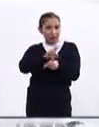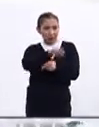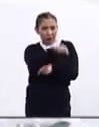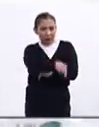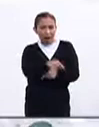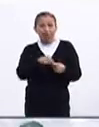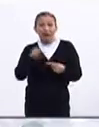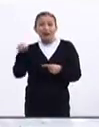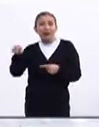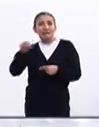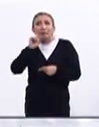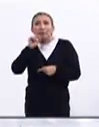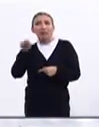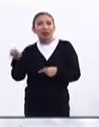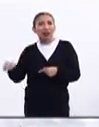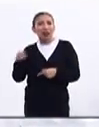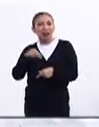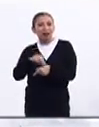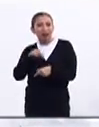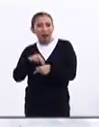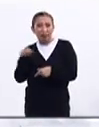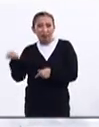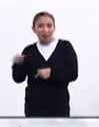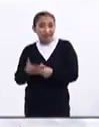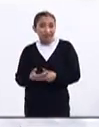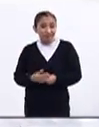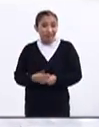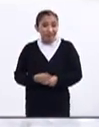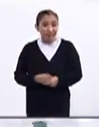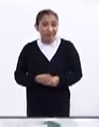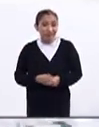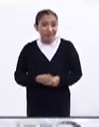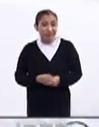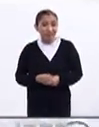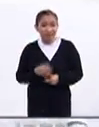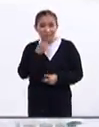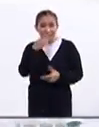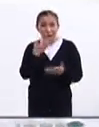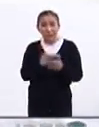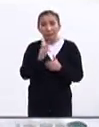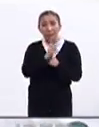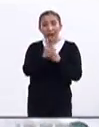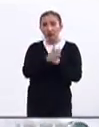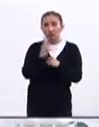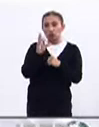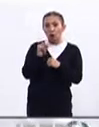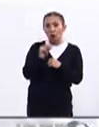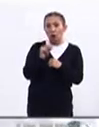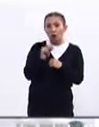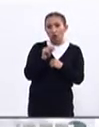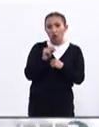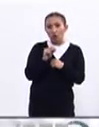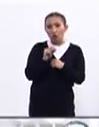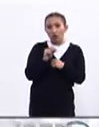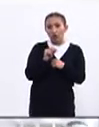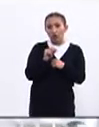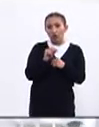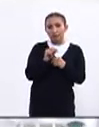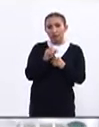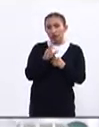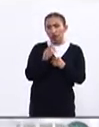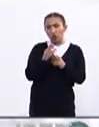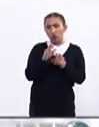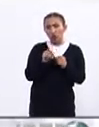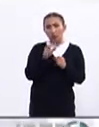Venezuela y en un momento dado... Nicaragua, ¿no? Iba a poner sobre la mesa un país que no está nada mal, o no ha